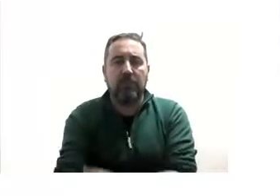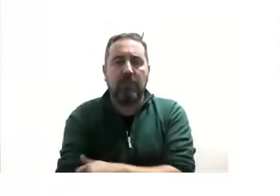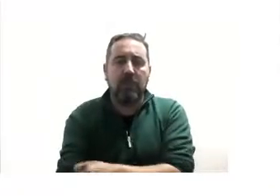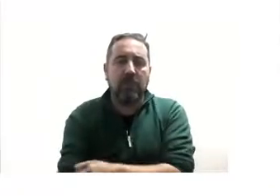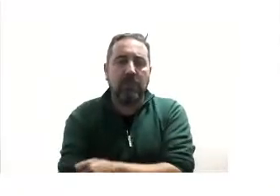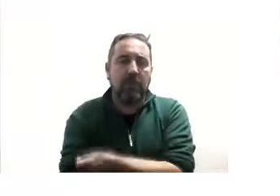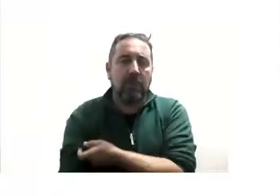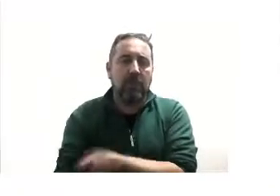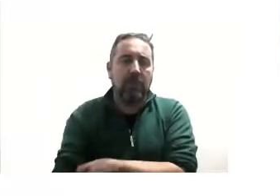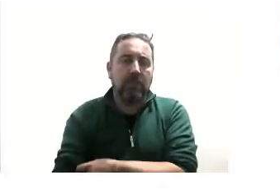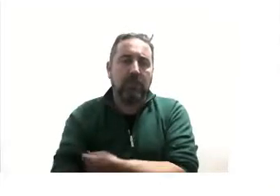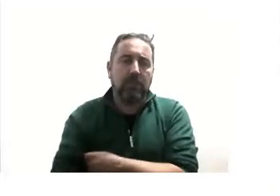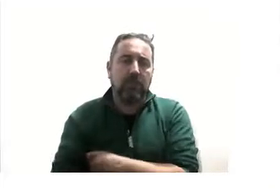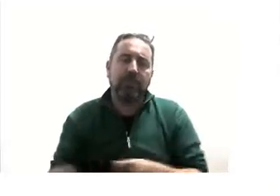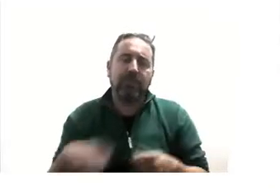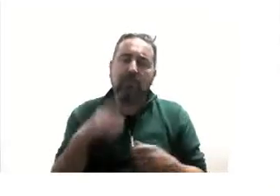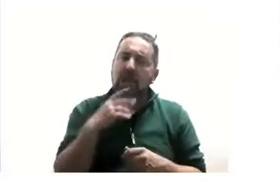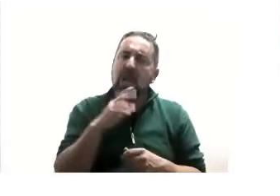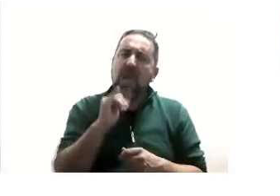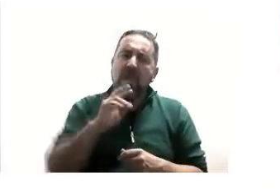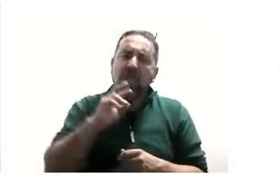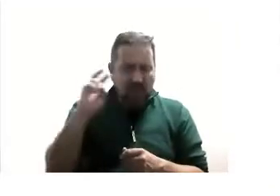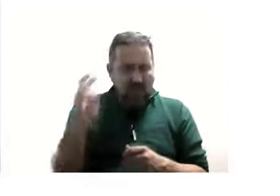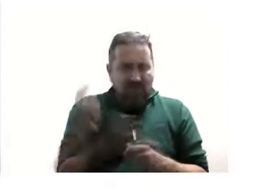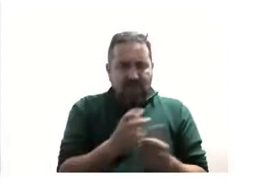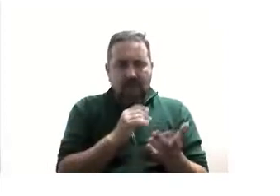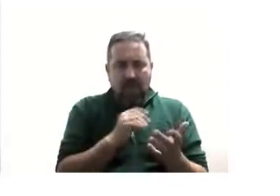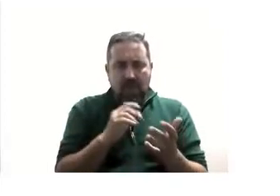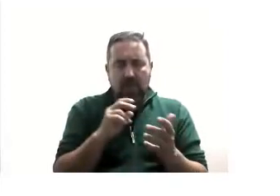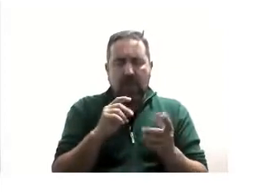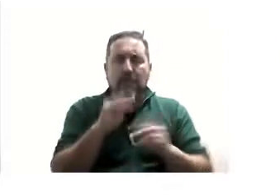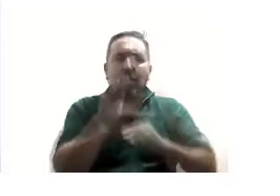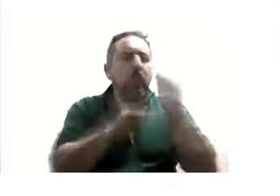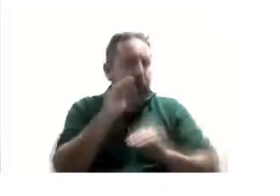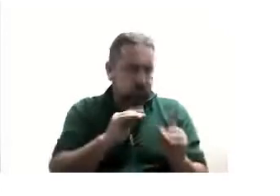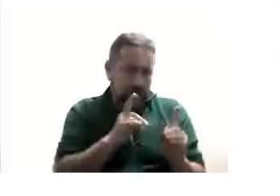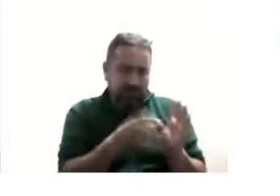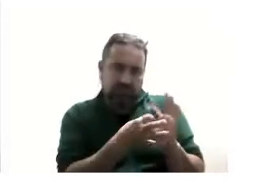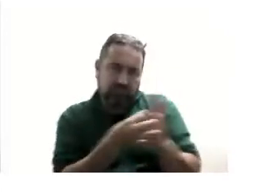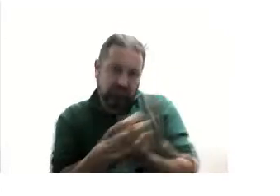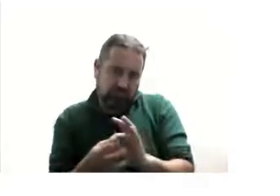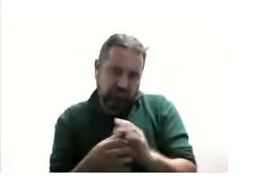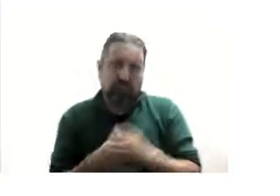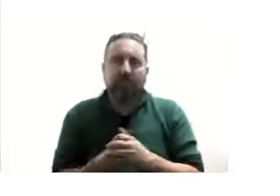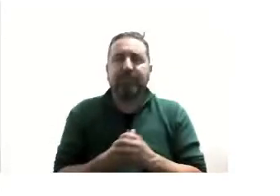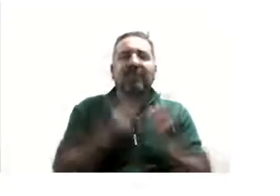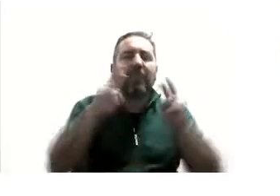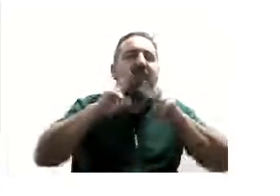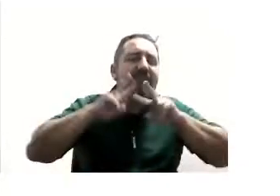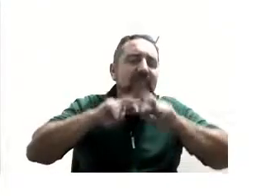hay varias preguntas que se relacionan con posibles líneas de